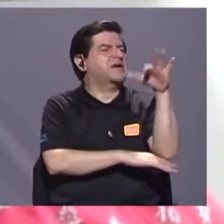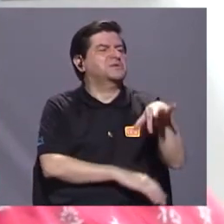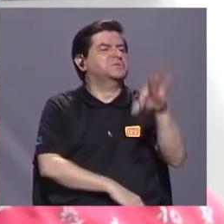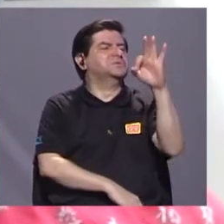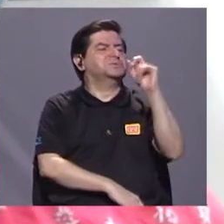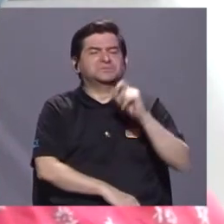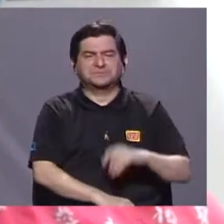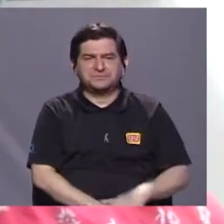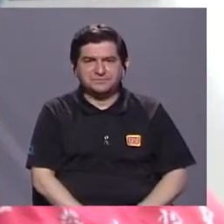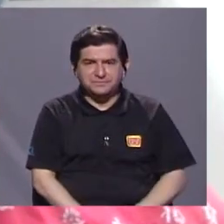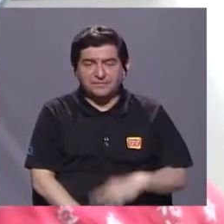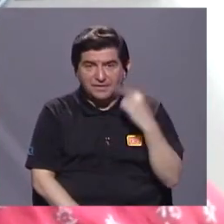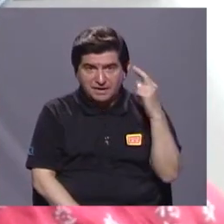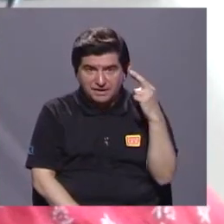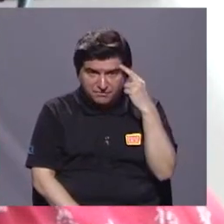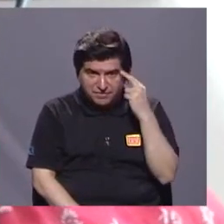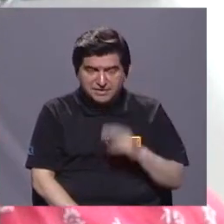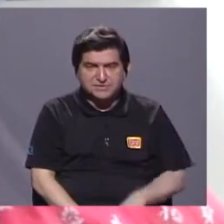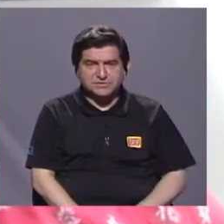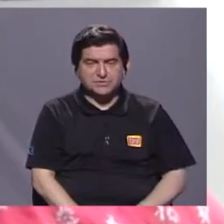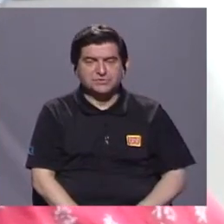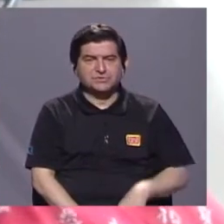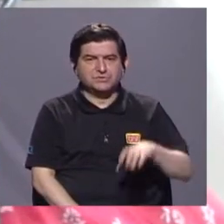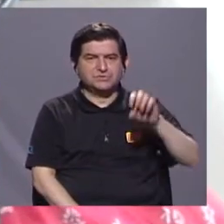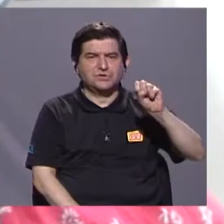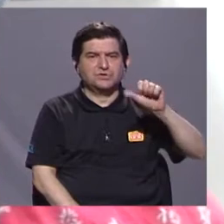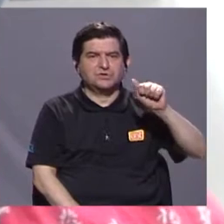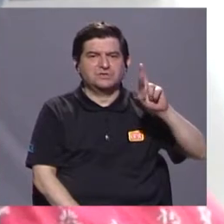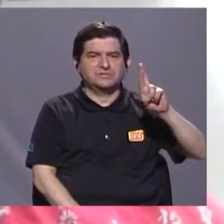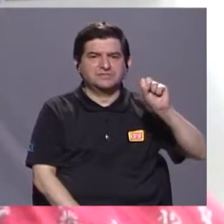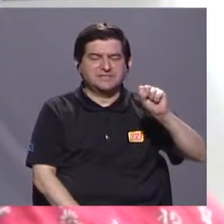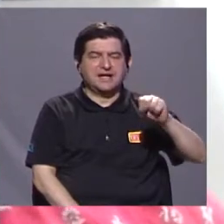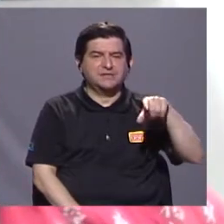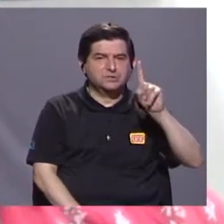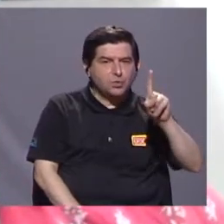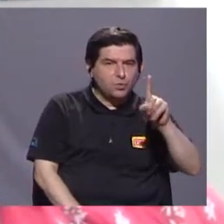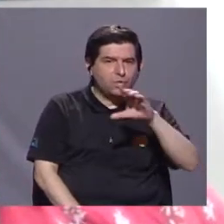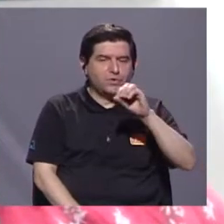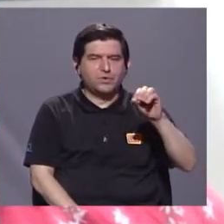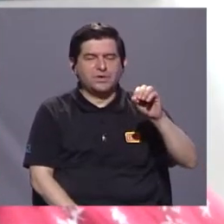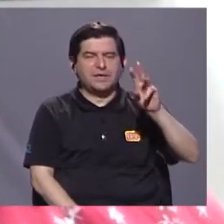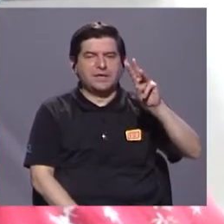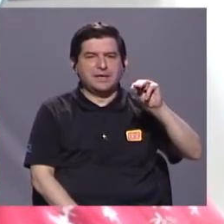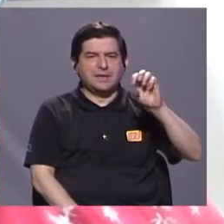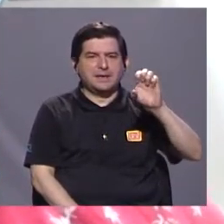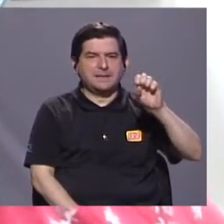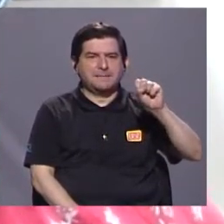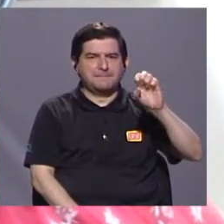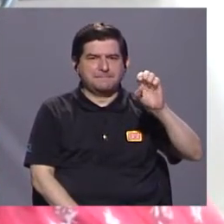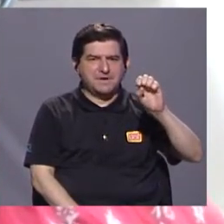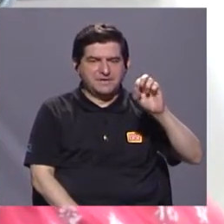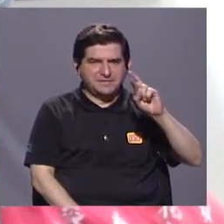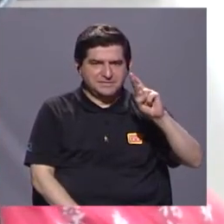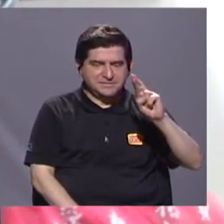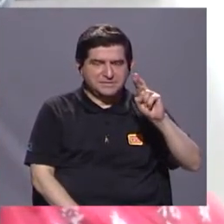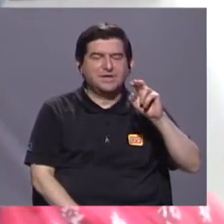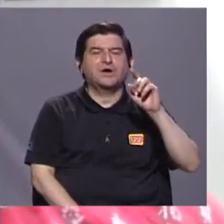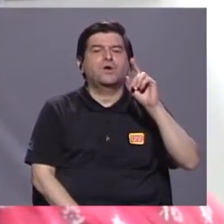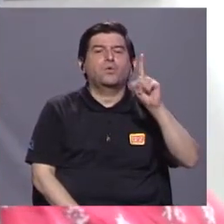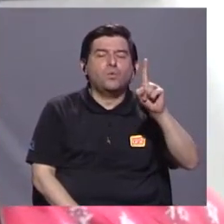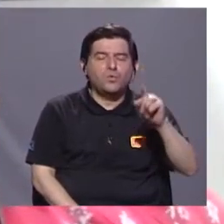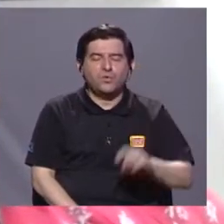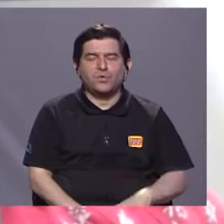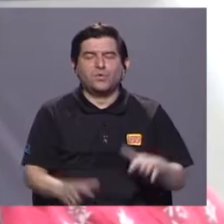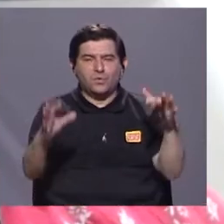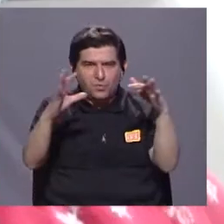debido a que el sars 1 y el mes 1 han estado aliados a su origen